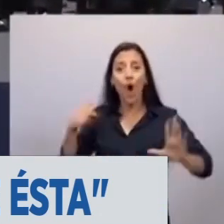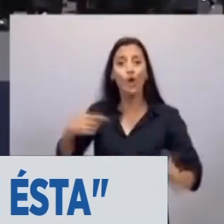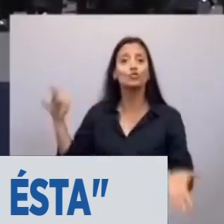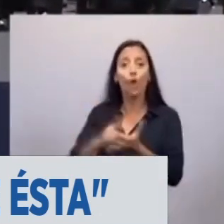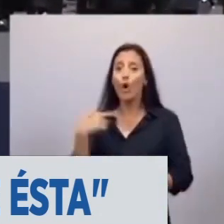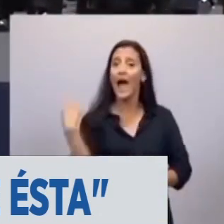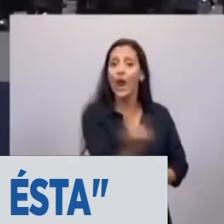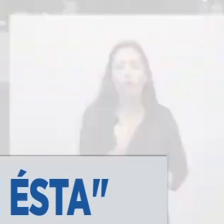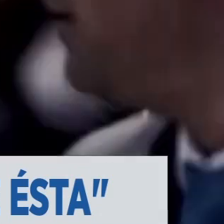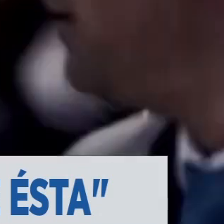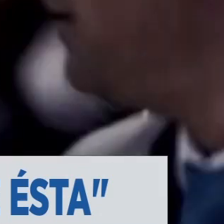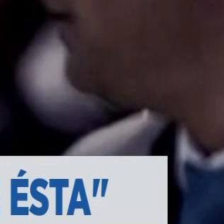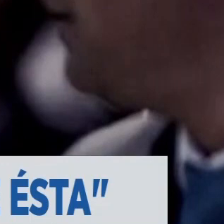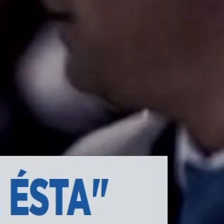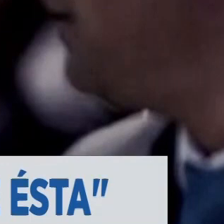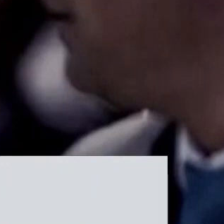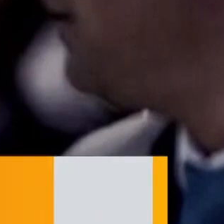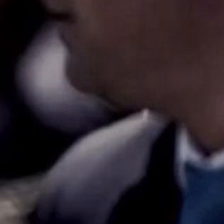estamos recibiendo nosotros.